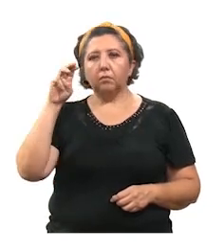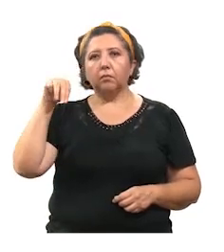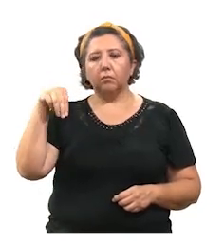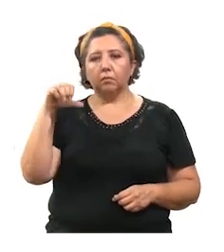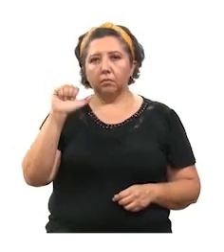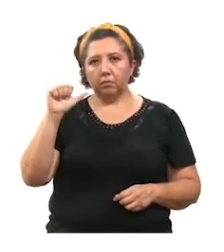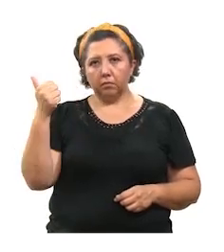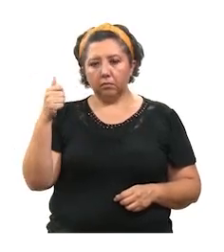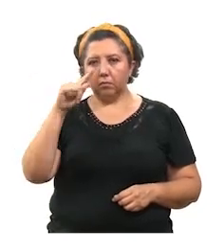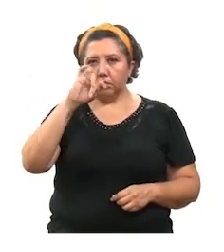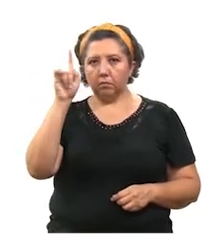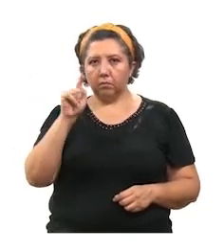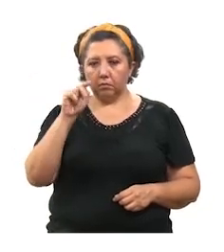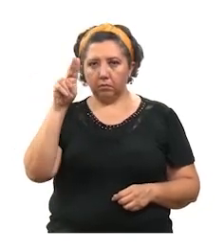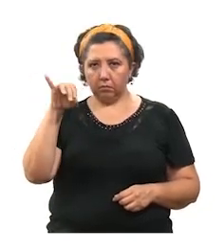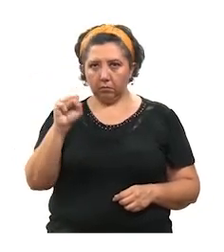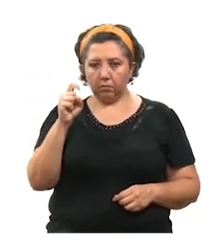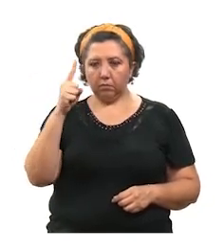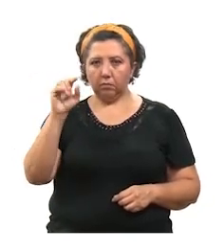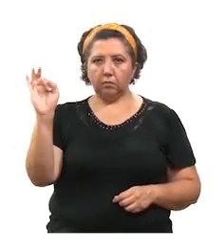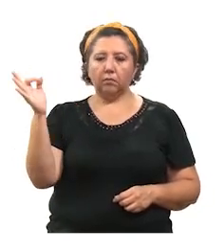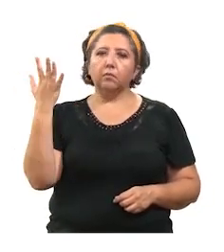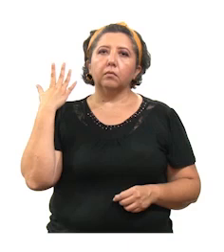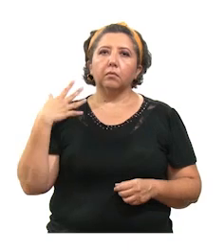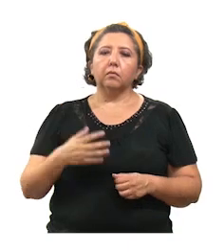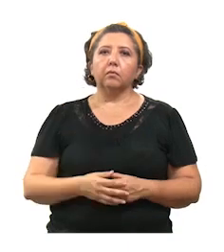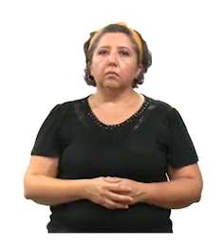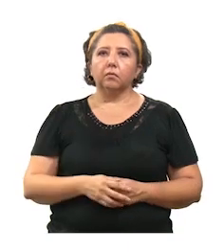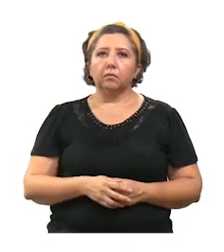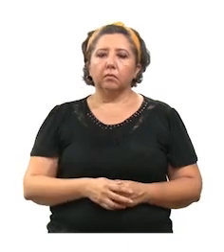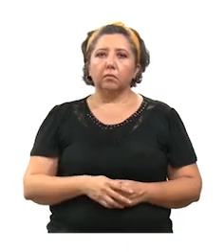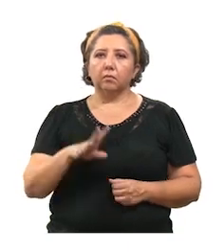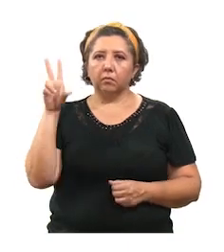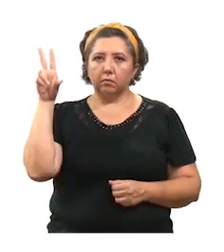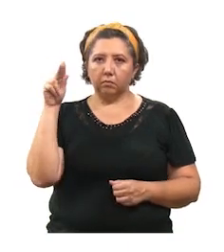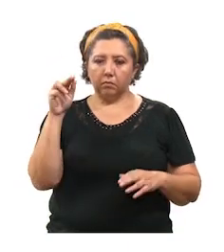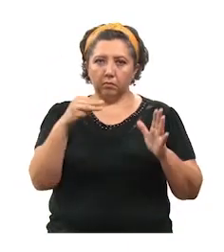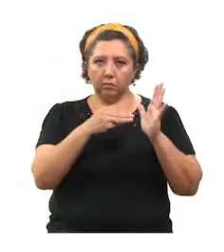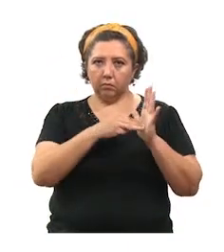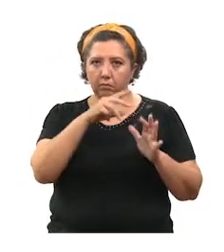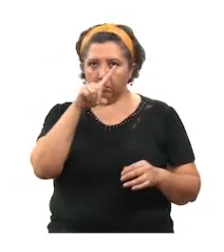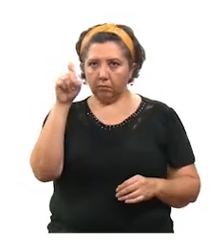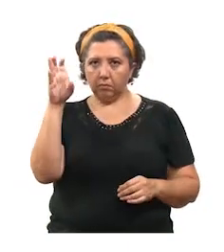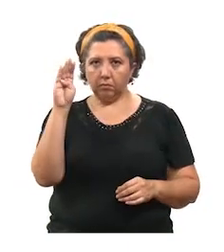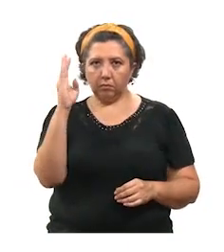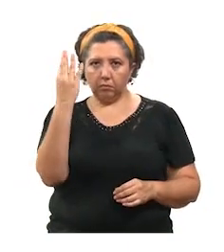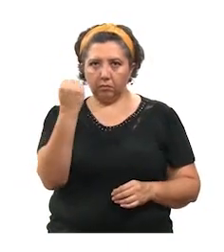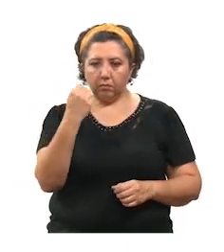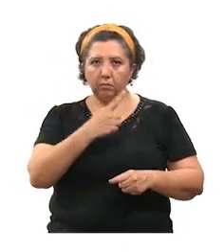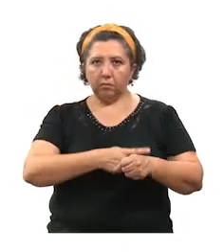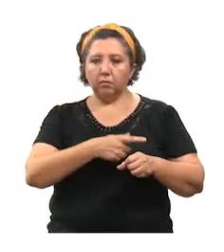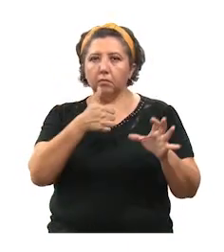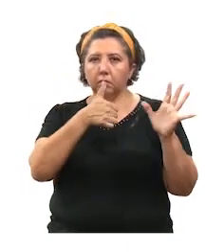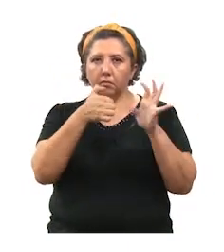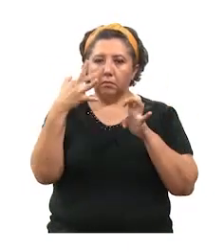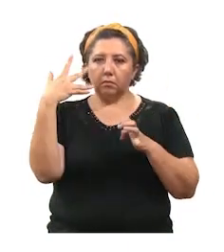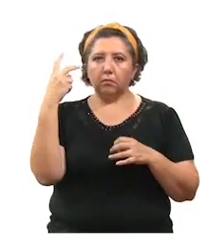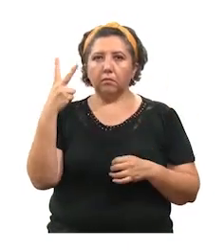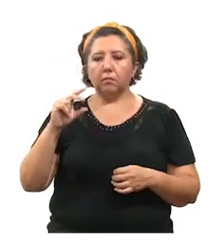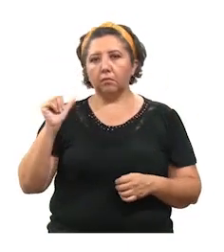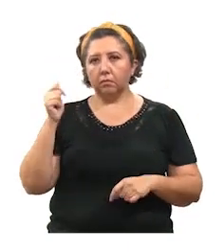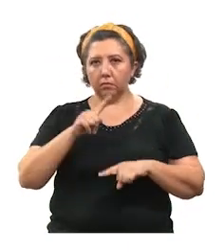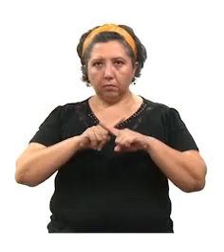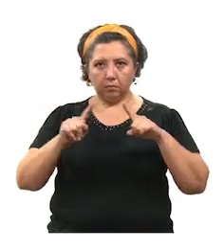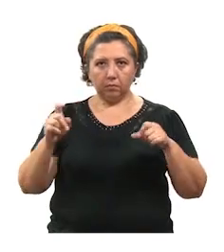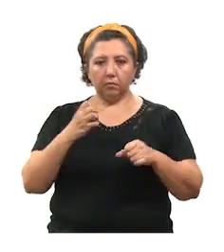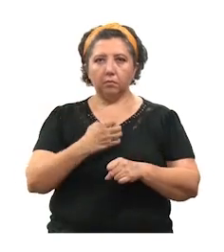Mama, Tatsiu, Tizimín, Tzucacab y 1 foráneo. De los 80.199 casos positivos, 652 son de